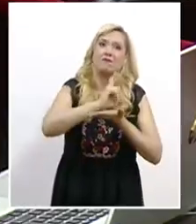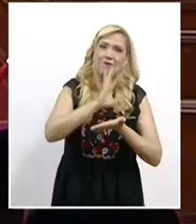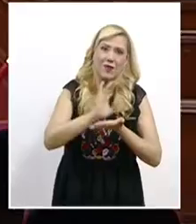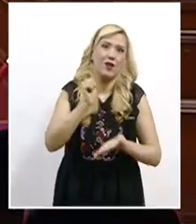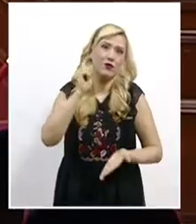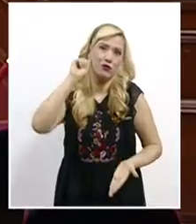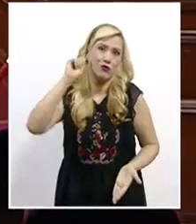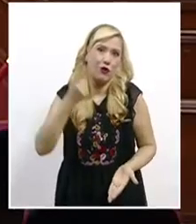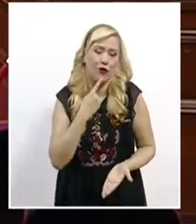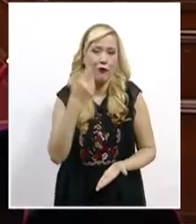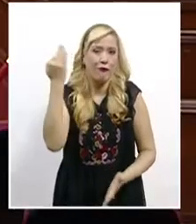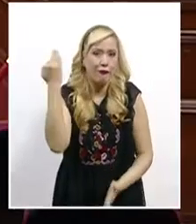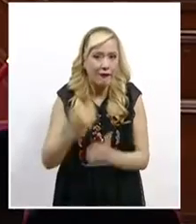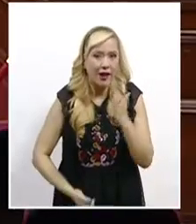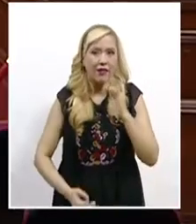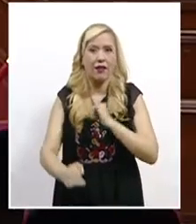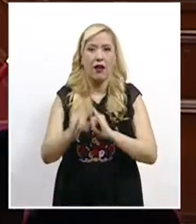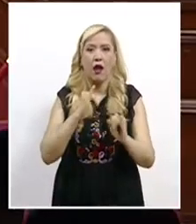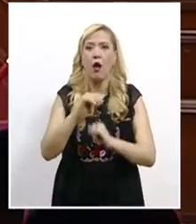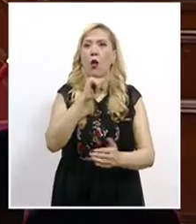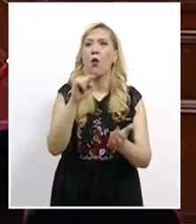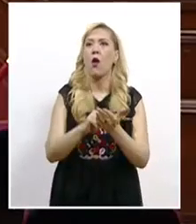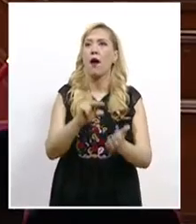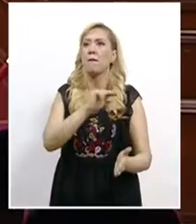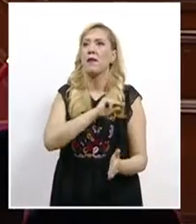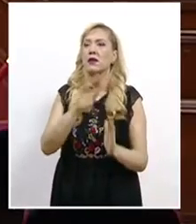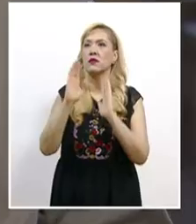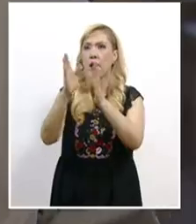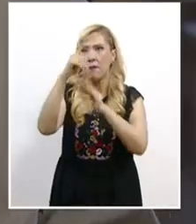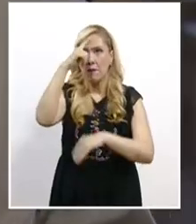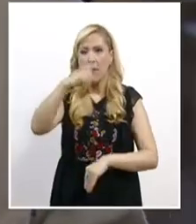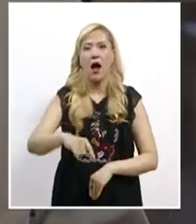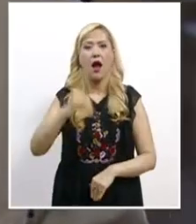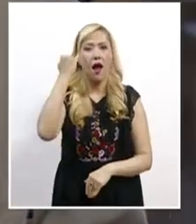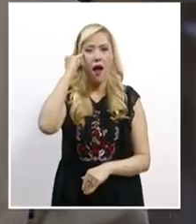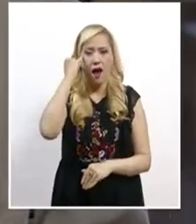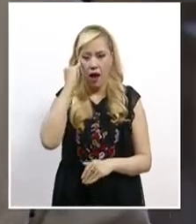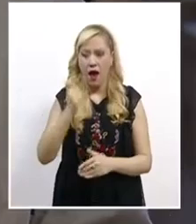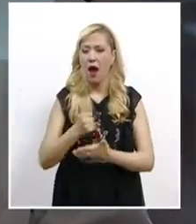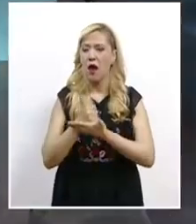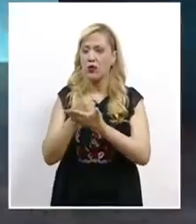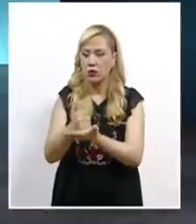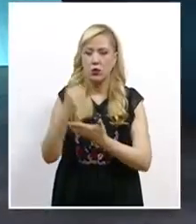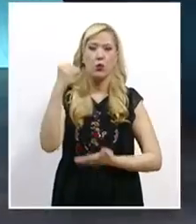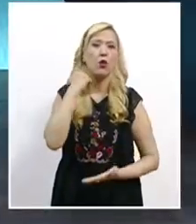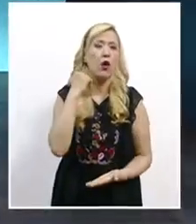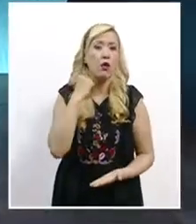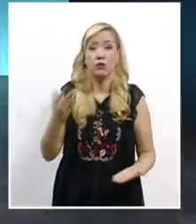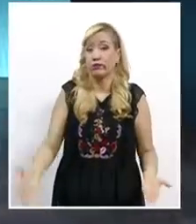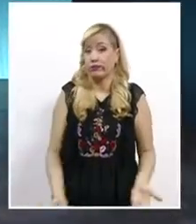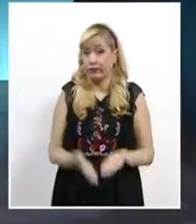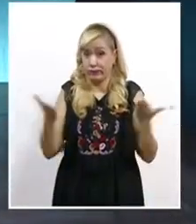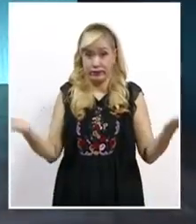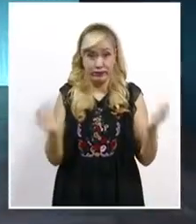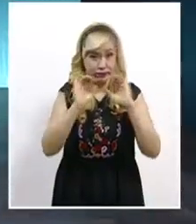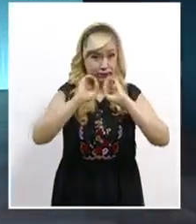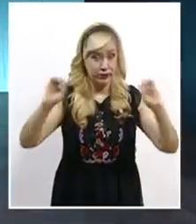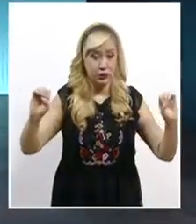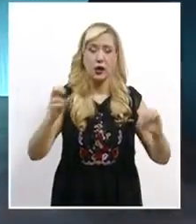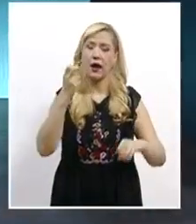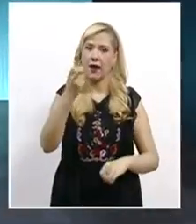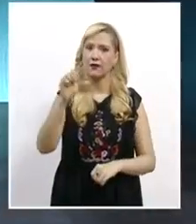unidad especializada de asesoramiento a personas indígenas. Estos fueron los dos asuntos resueltos por la Corte en esta